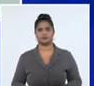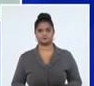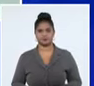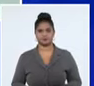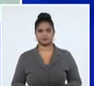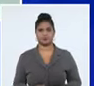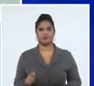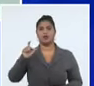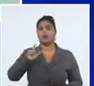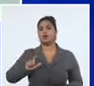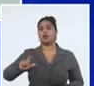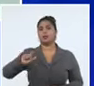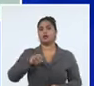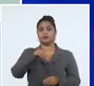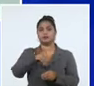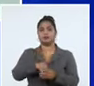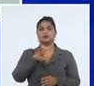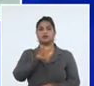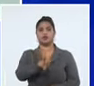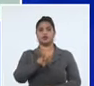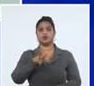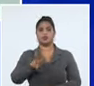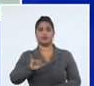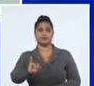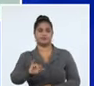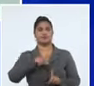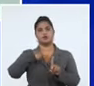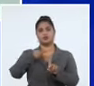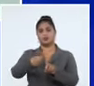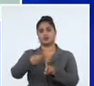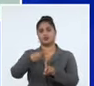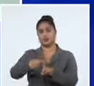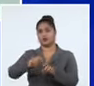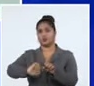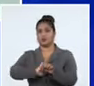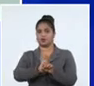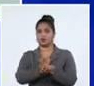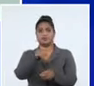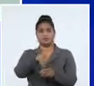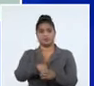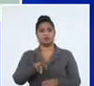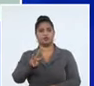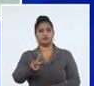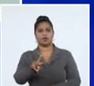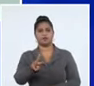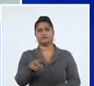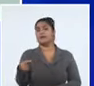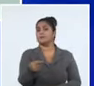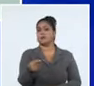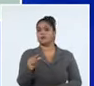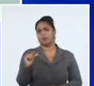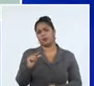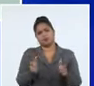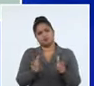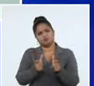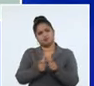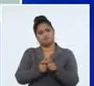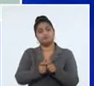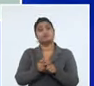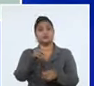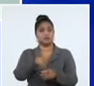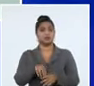Camagüey, 226 casos positivos autóctonos, 3 menos que el día anterior en 11 de sus